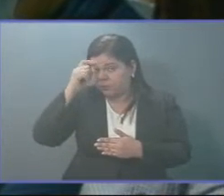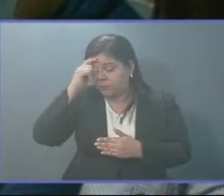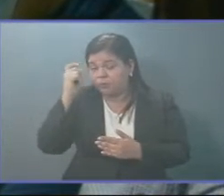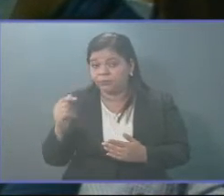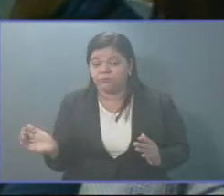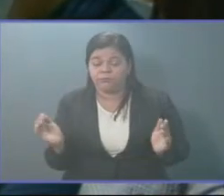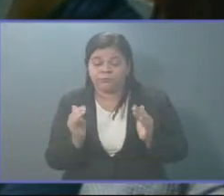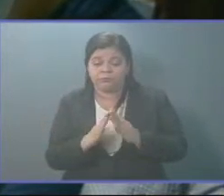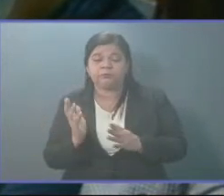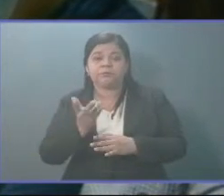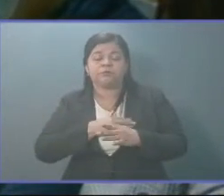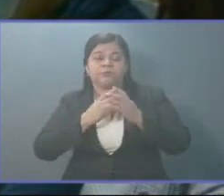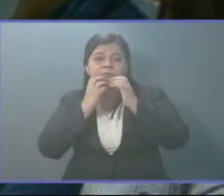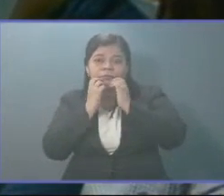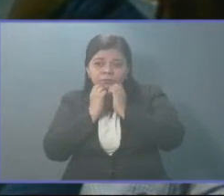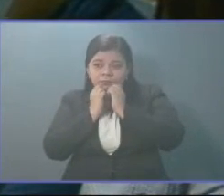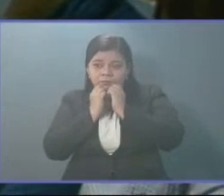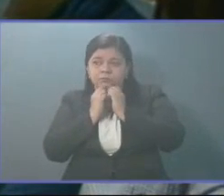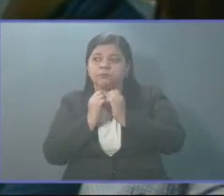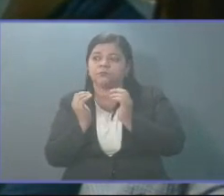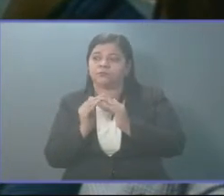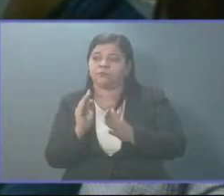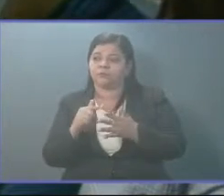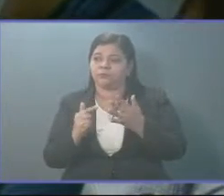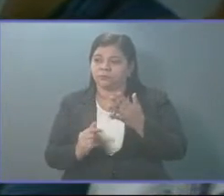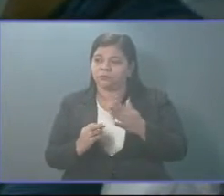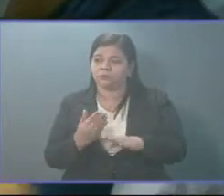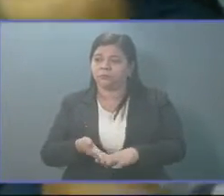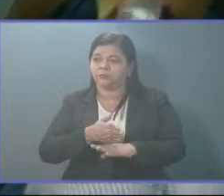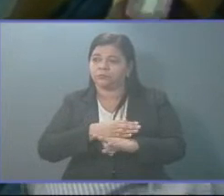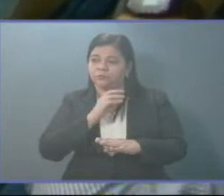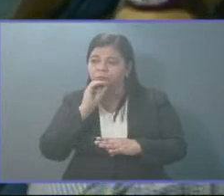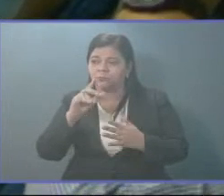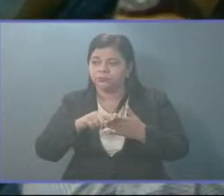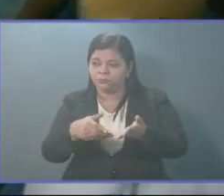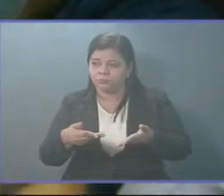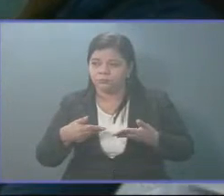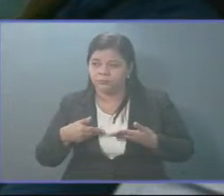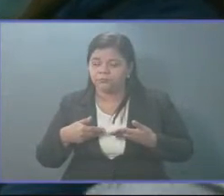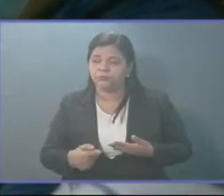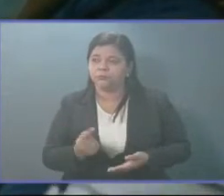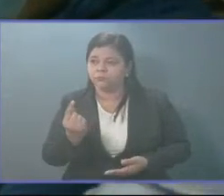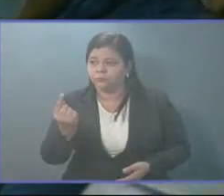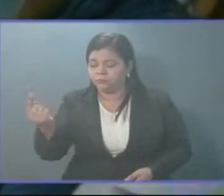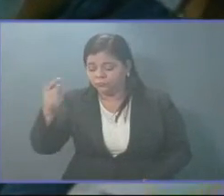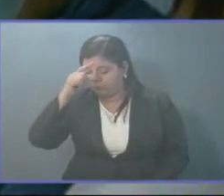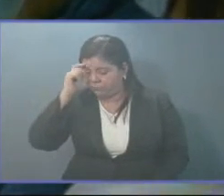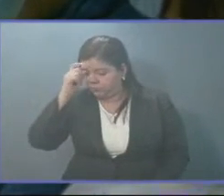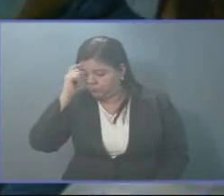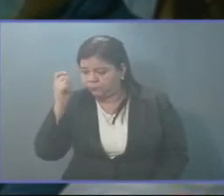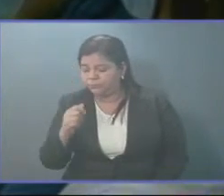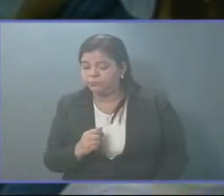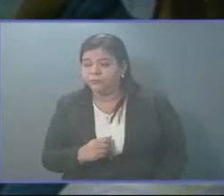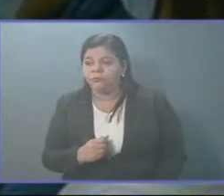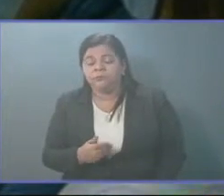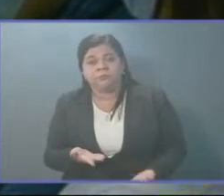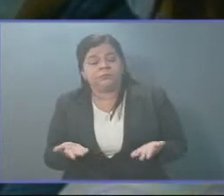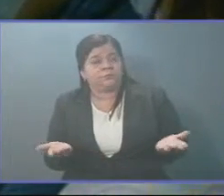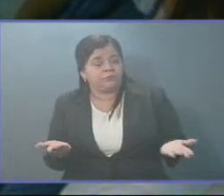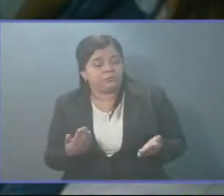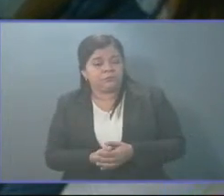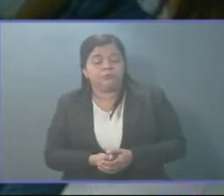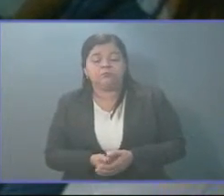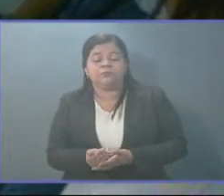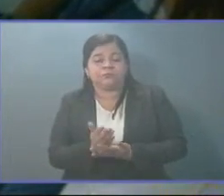también proteger, tal cual la ley nos dice, los derechos también de los trabajadores, ¿verdad? Entonces esto